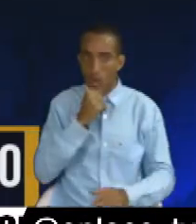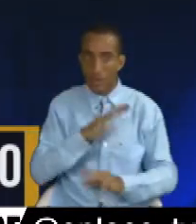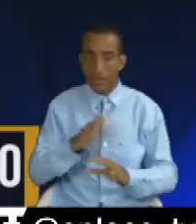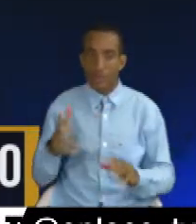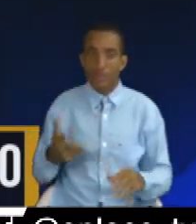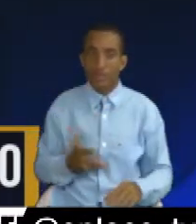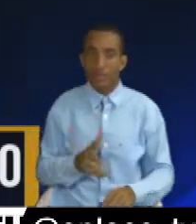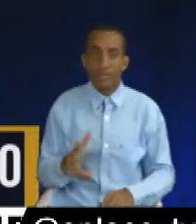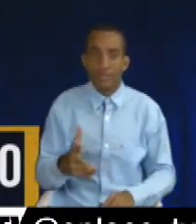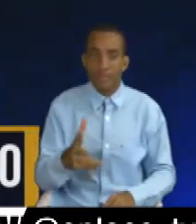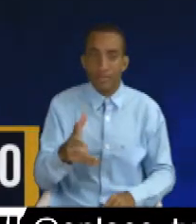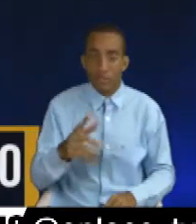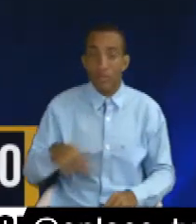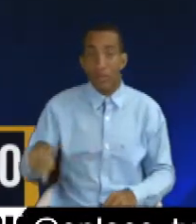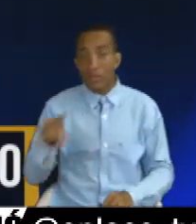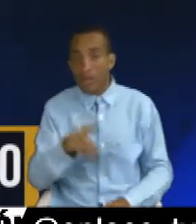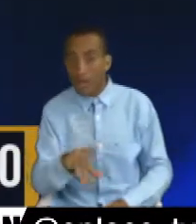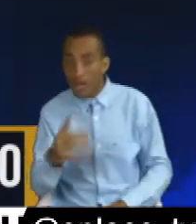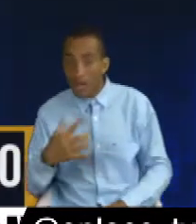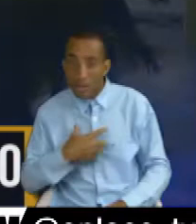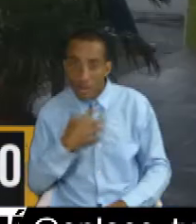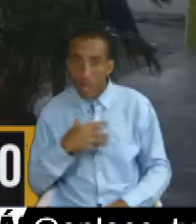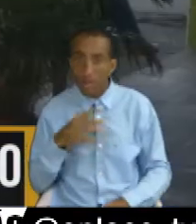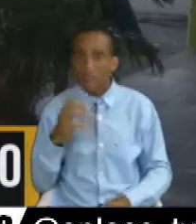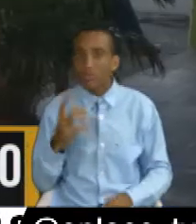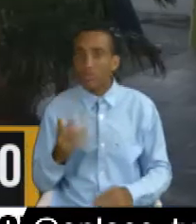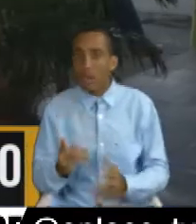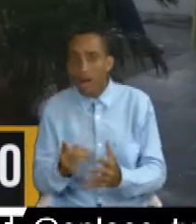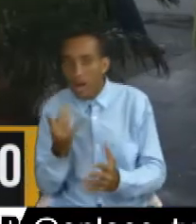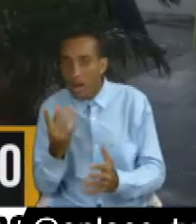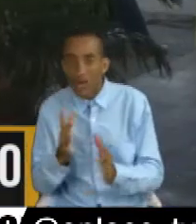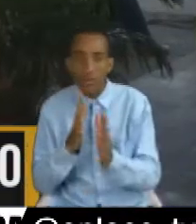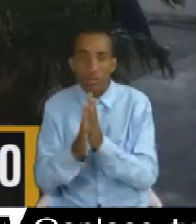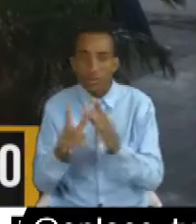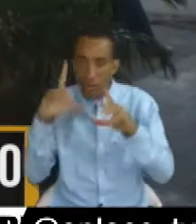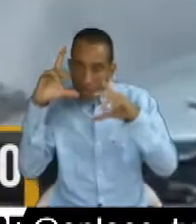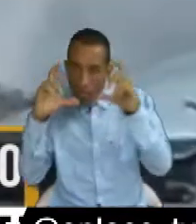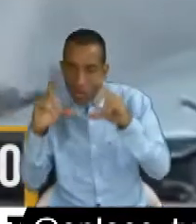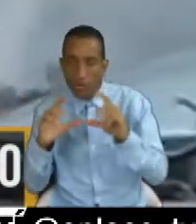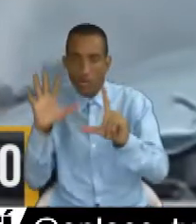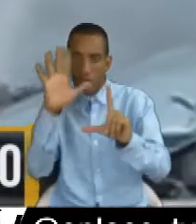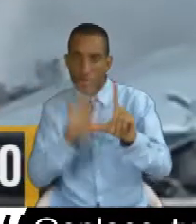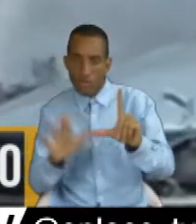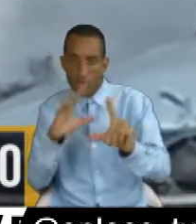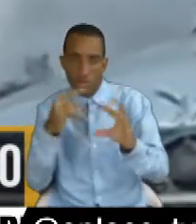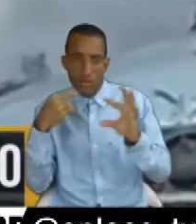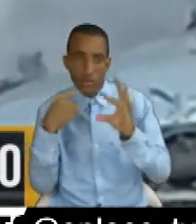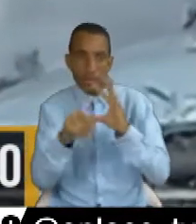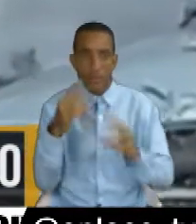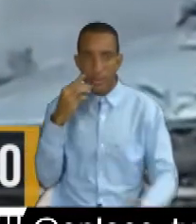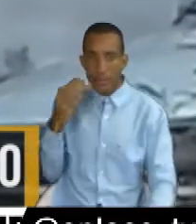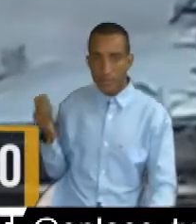públicas. Si usted tiene alguna queja o reclamo, puede enviar sus fotografías o videos al número de WhatsApp